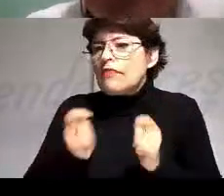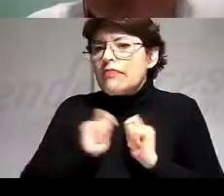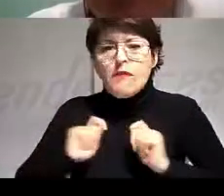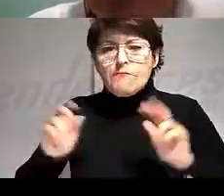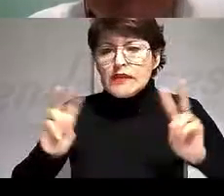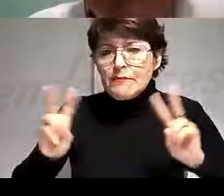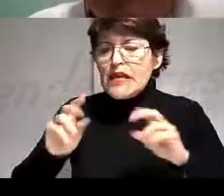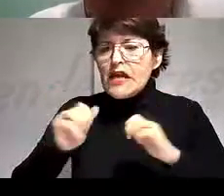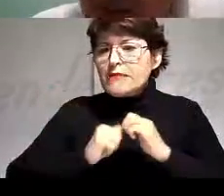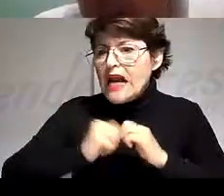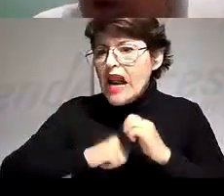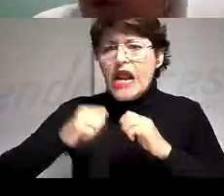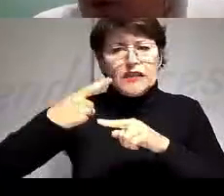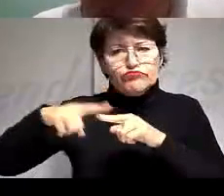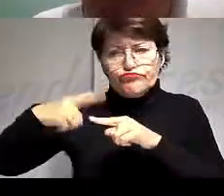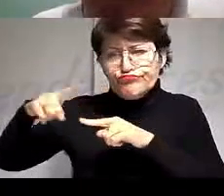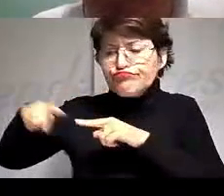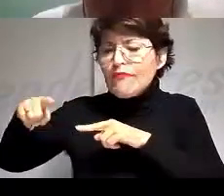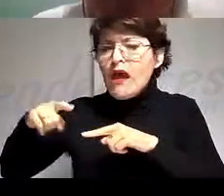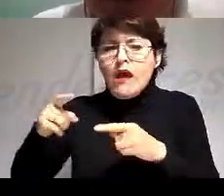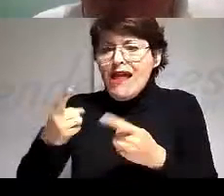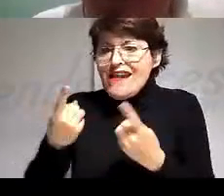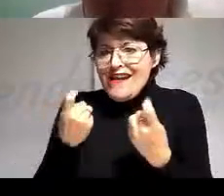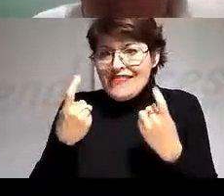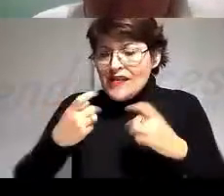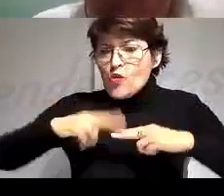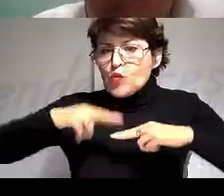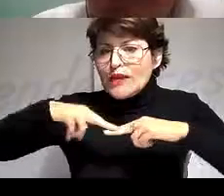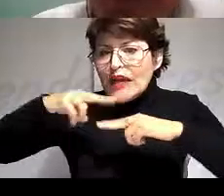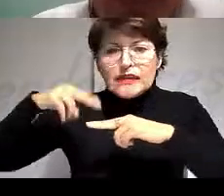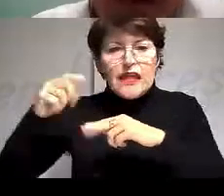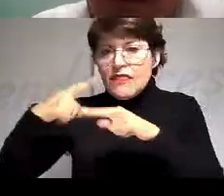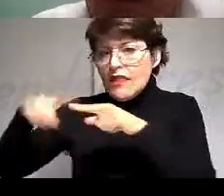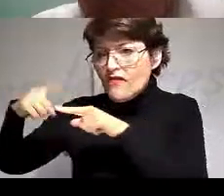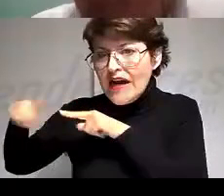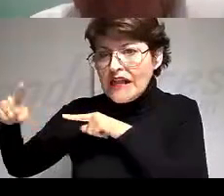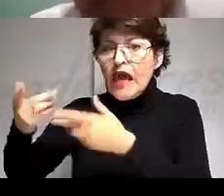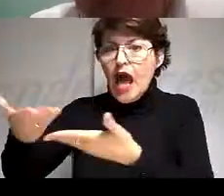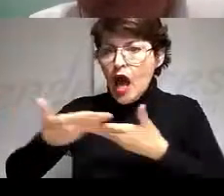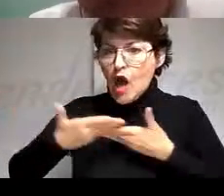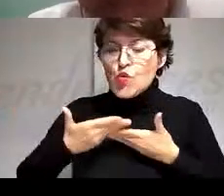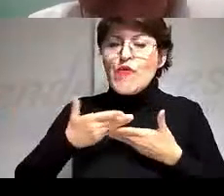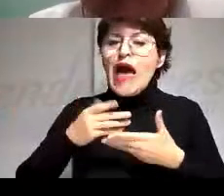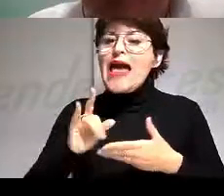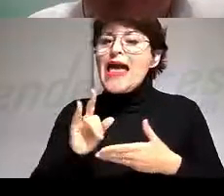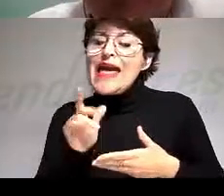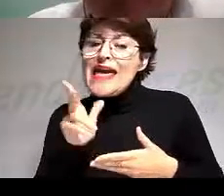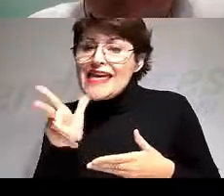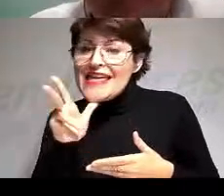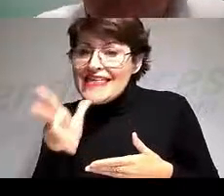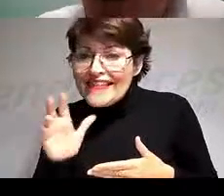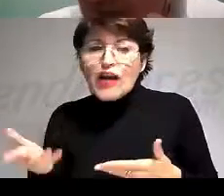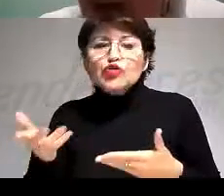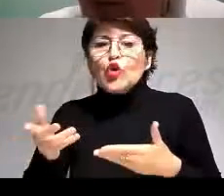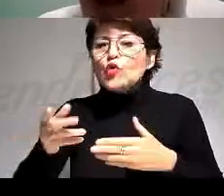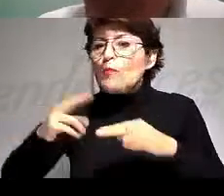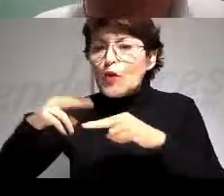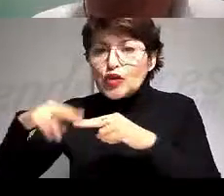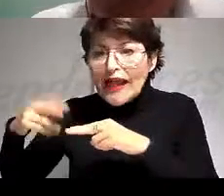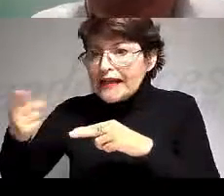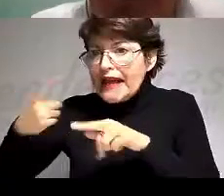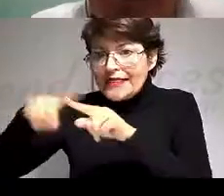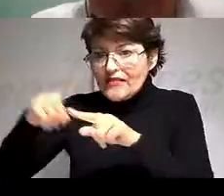minerales y principios elementales como hidratos de carbono, lípidos y proteínas a